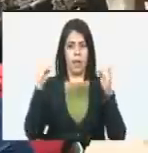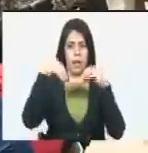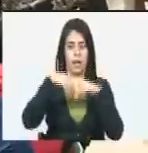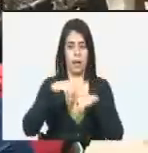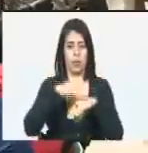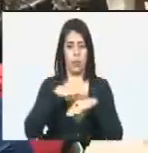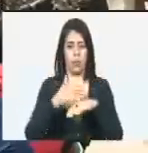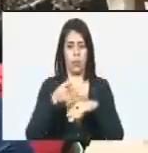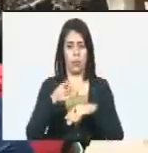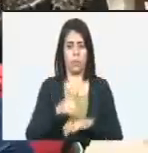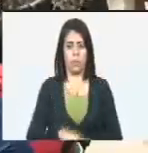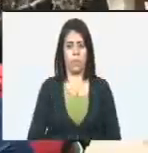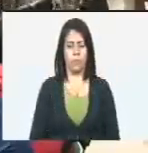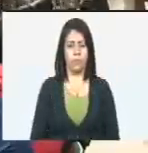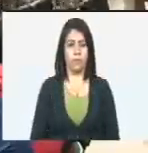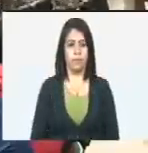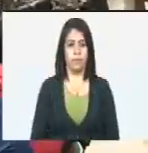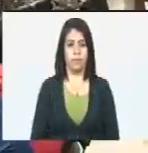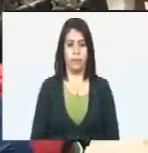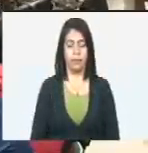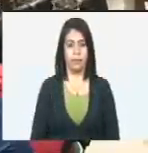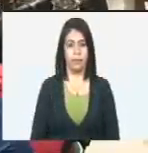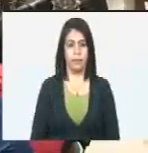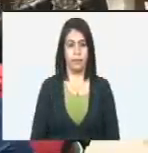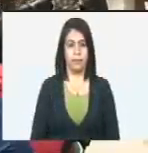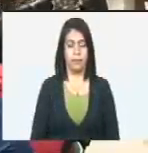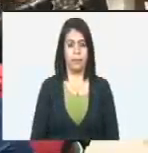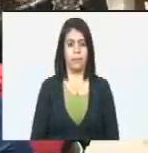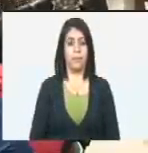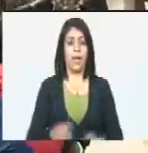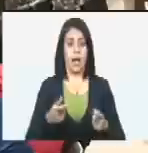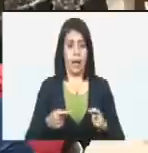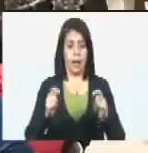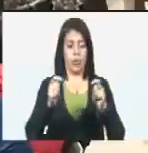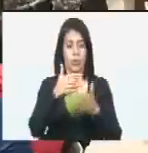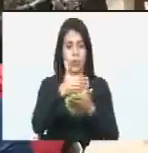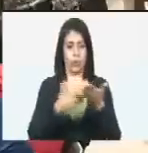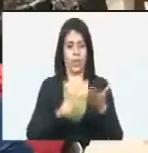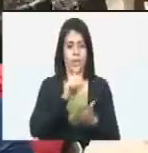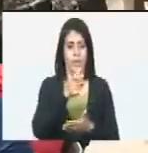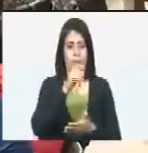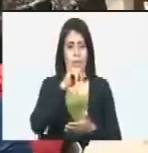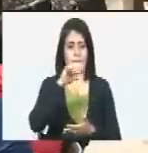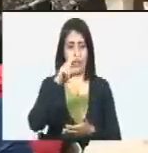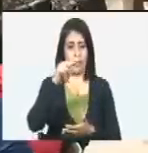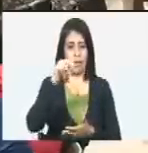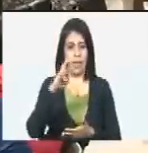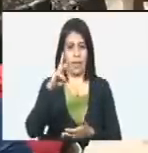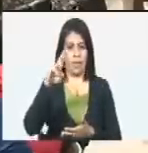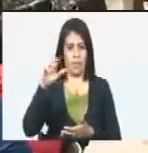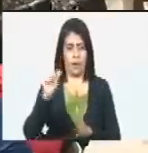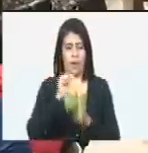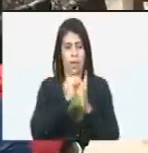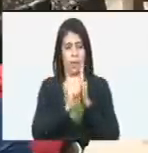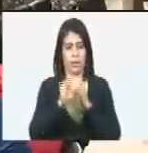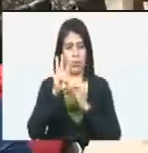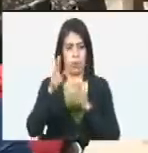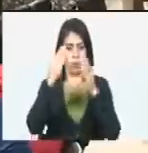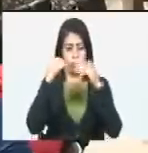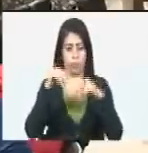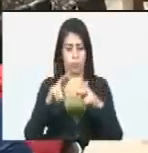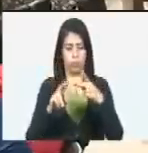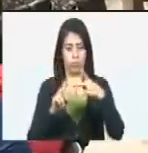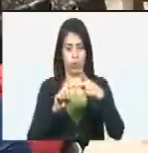a el Tratado de Ginebra, artículo 4.2,